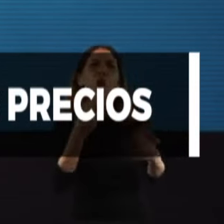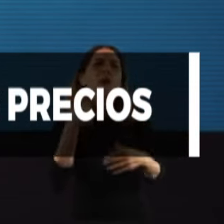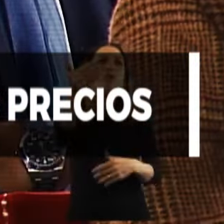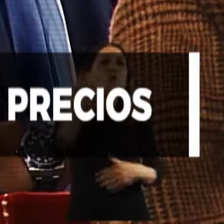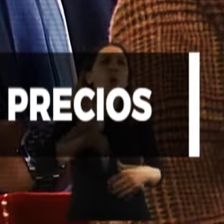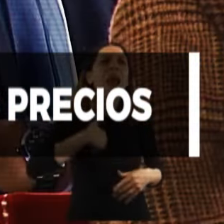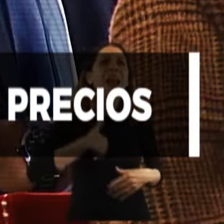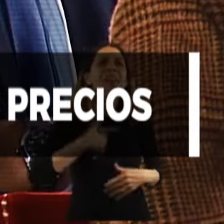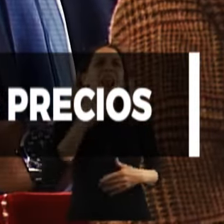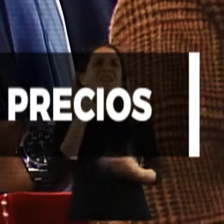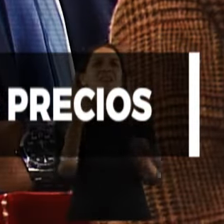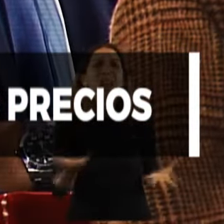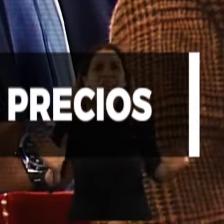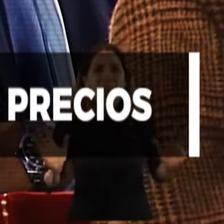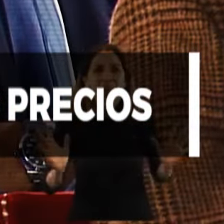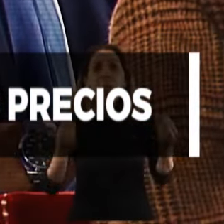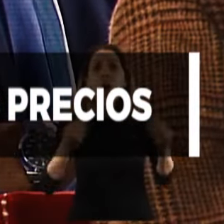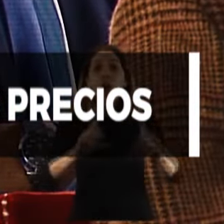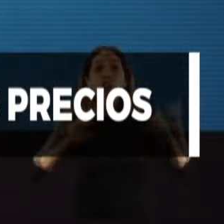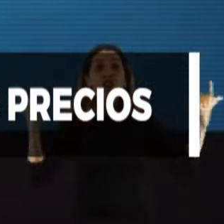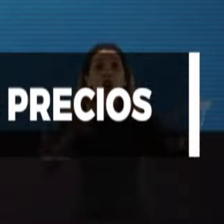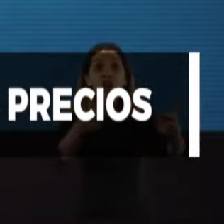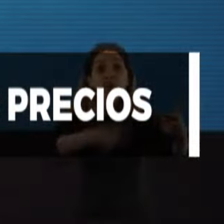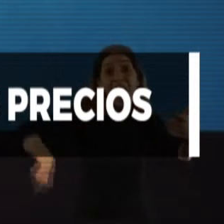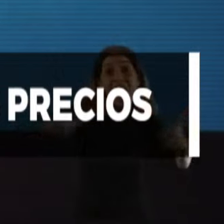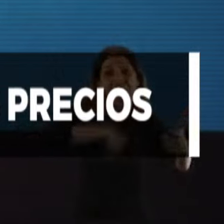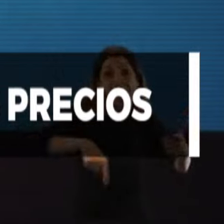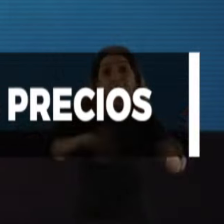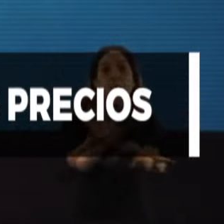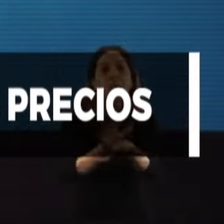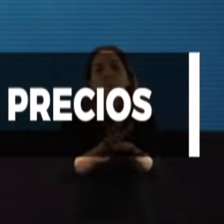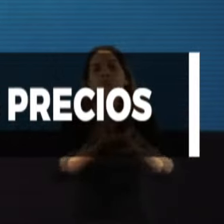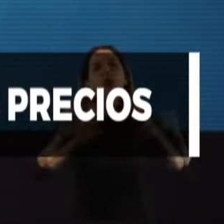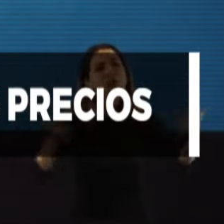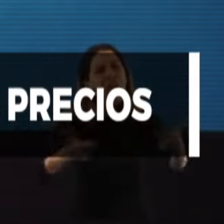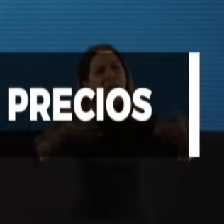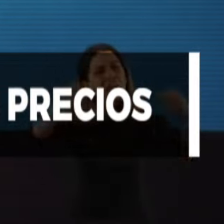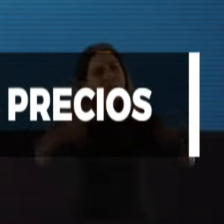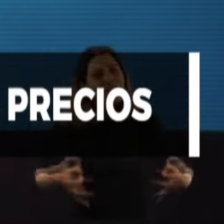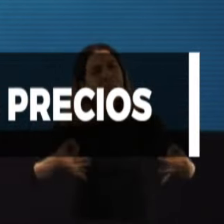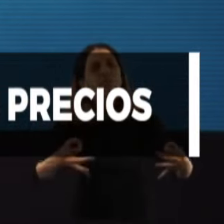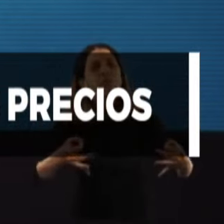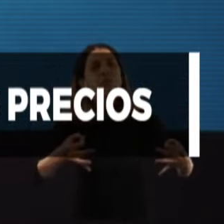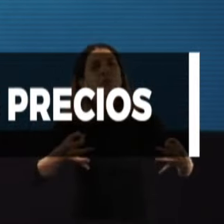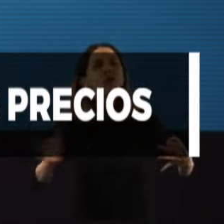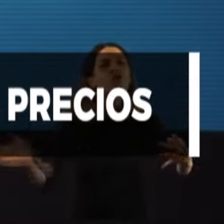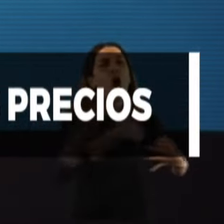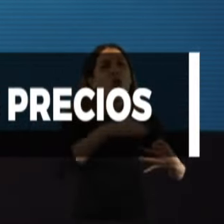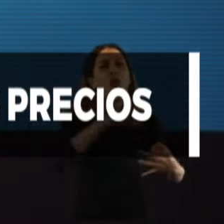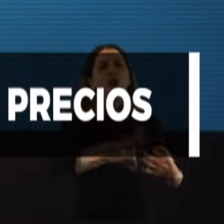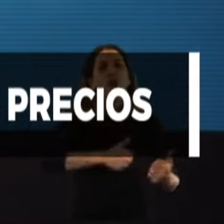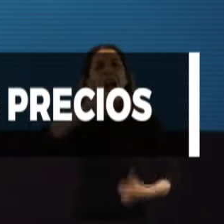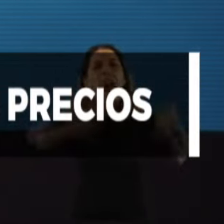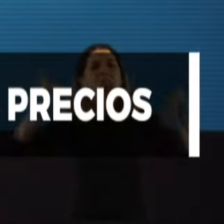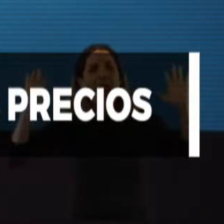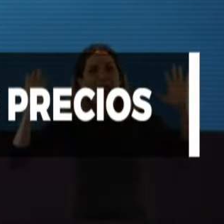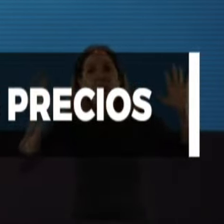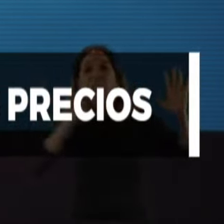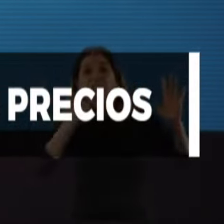Argentina, porque una sociedad es una sociedad donde todos ganan. Cuando algunos ganan muchos y millones se